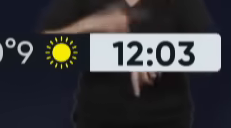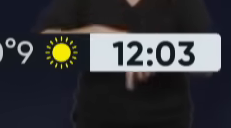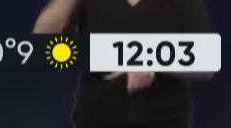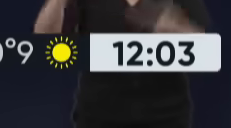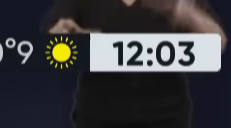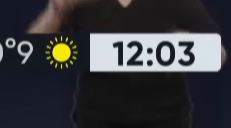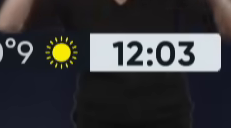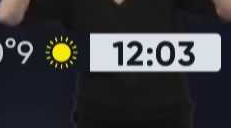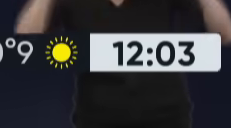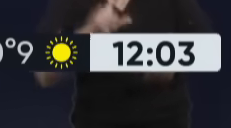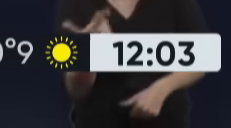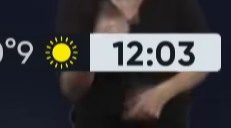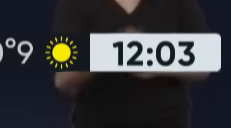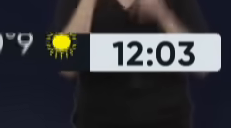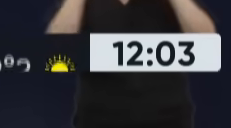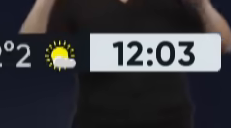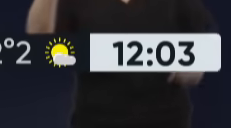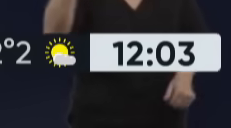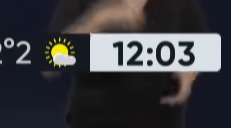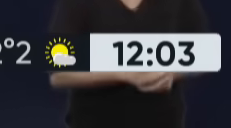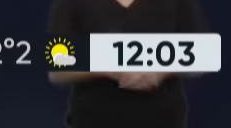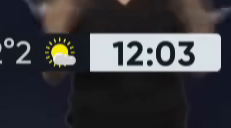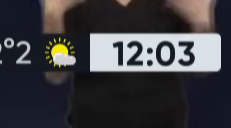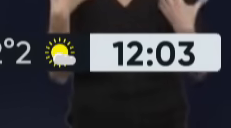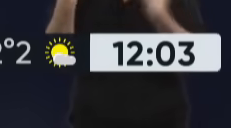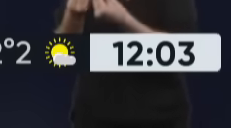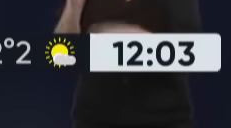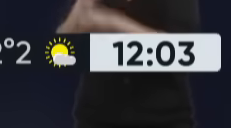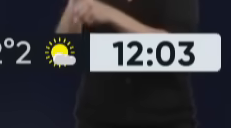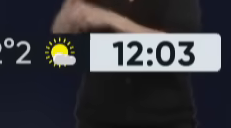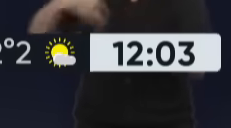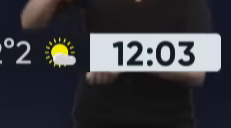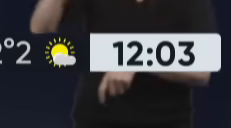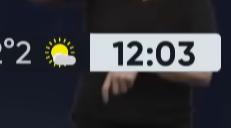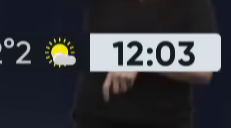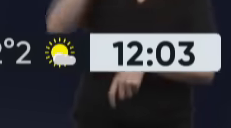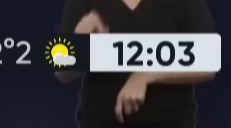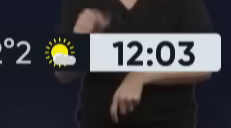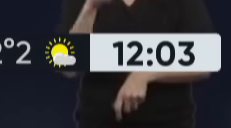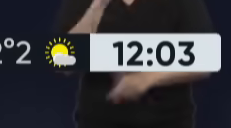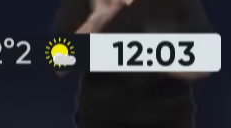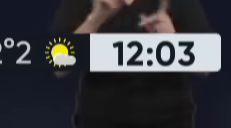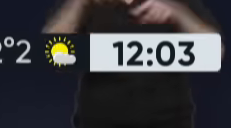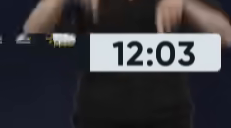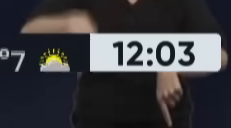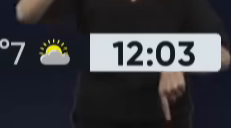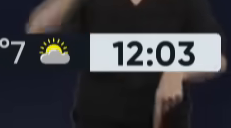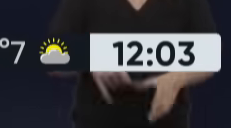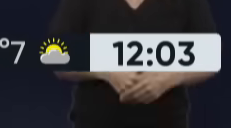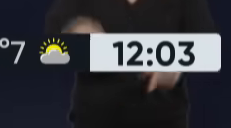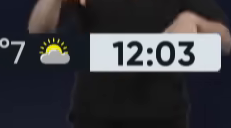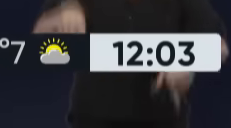eran tan defensores de la República. Hoy parece que alguna palabra que no les gusta la toman como un